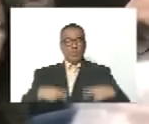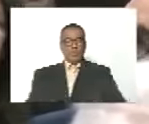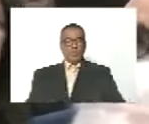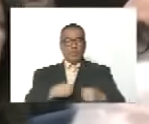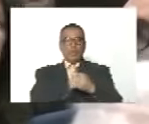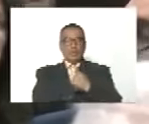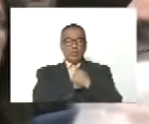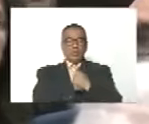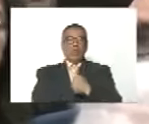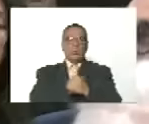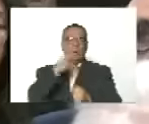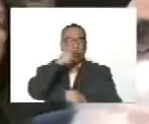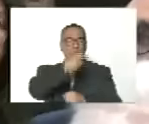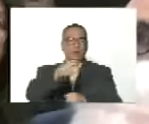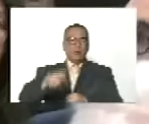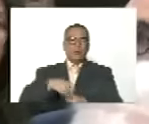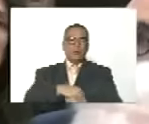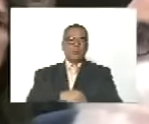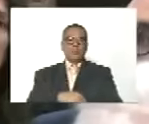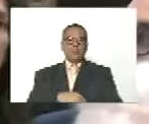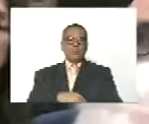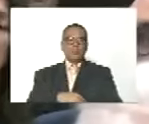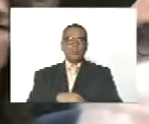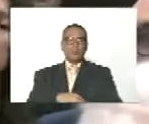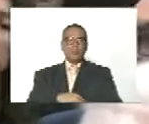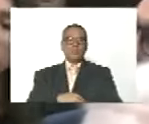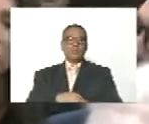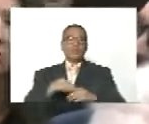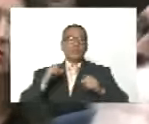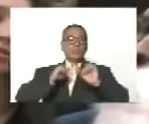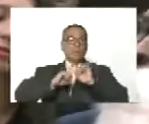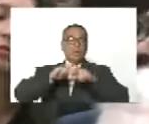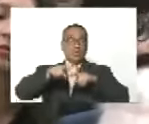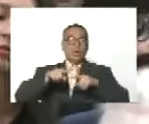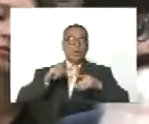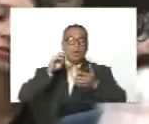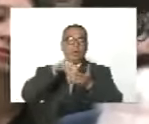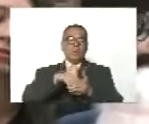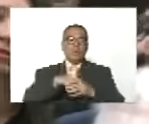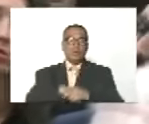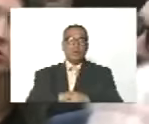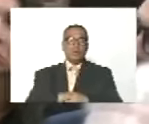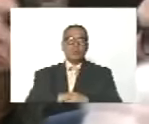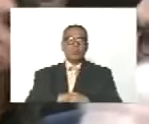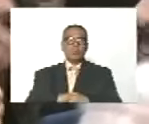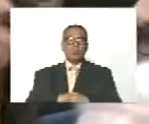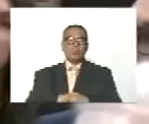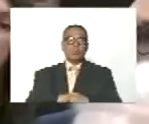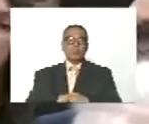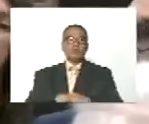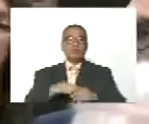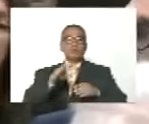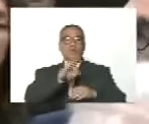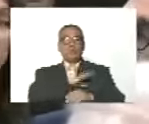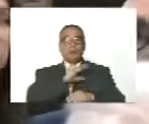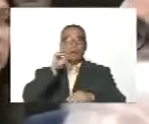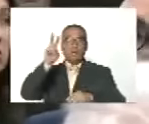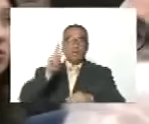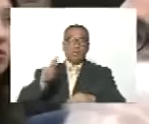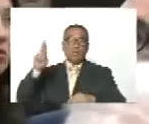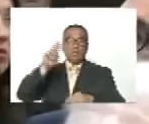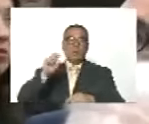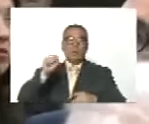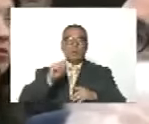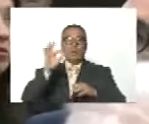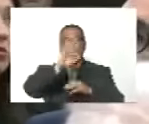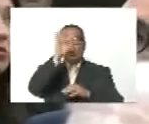su amor por el pueblo, su rebeldía, su militancia, su patriotismo y